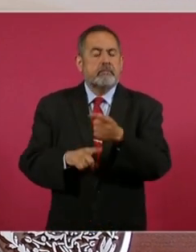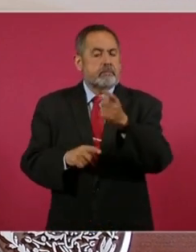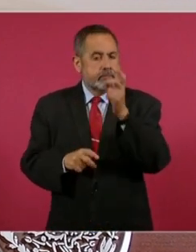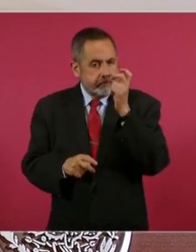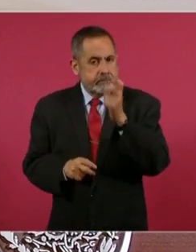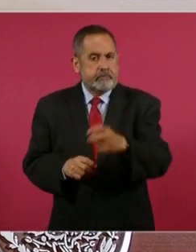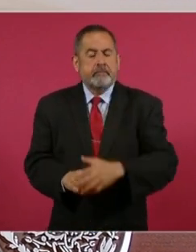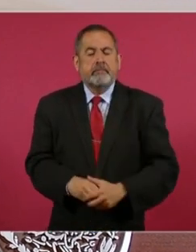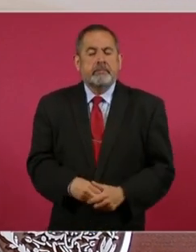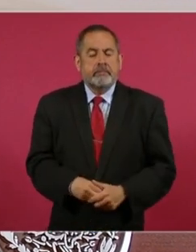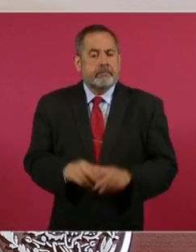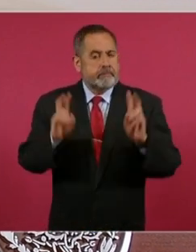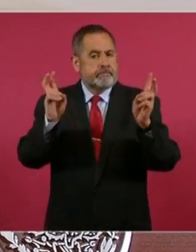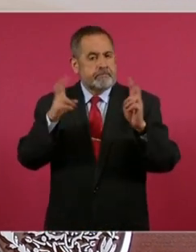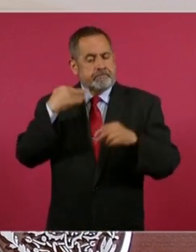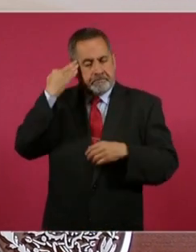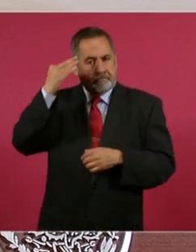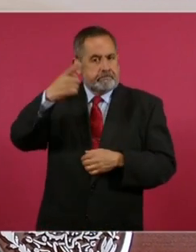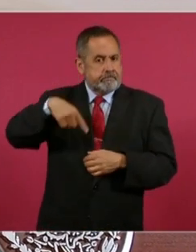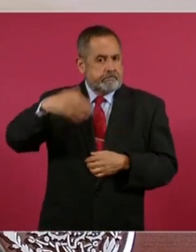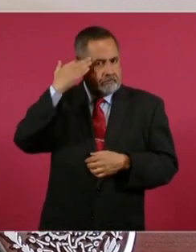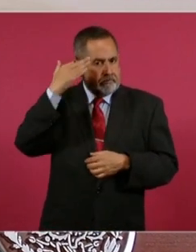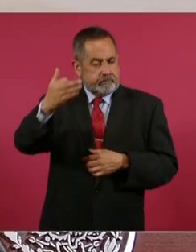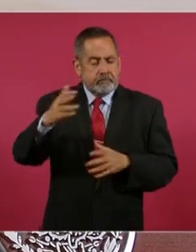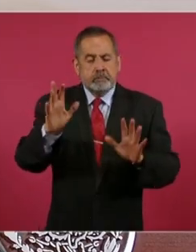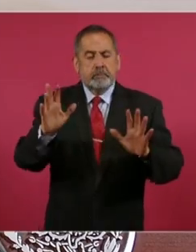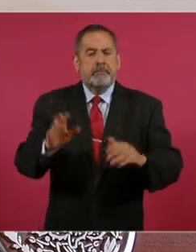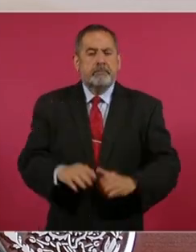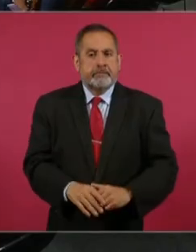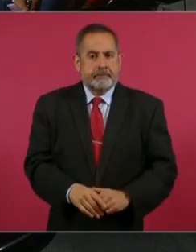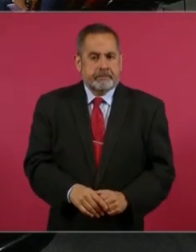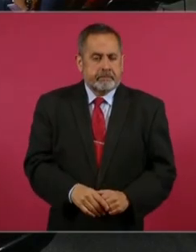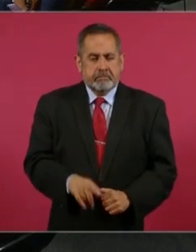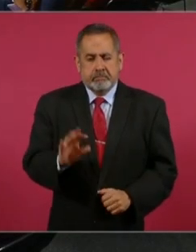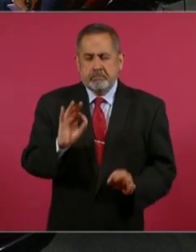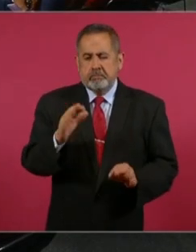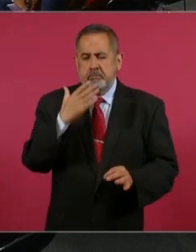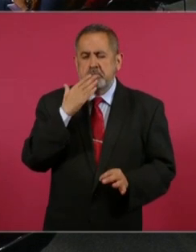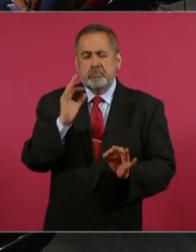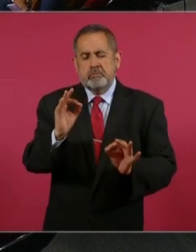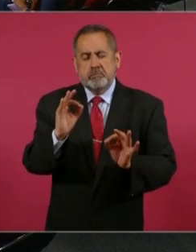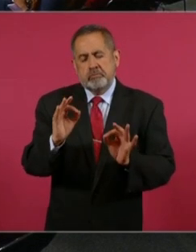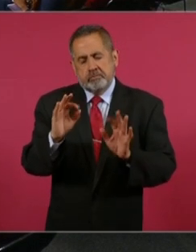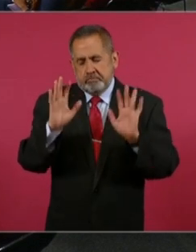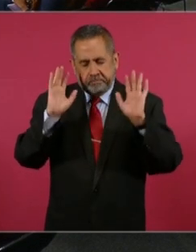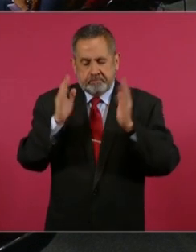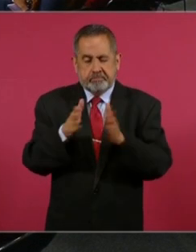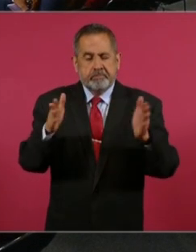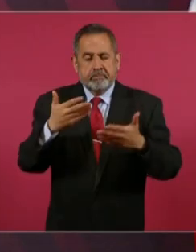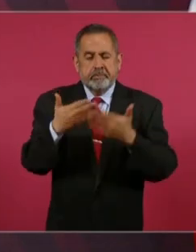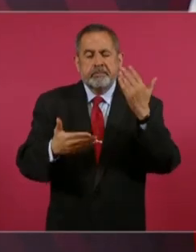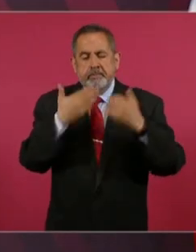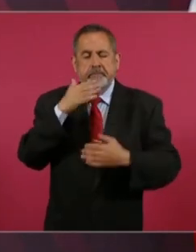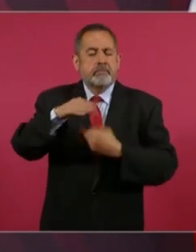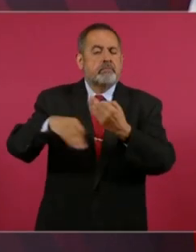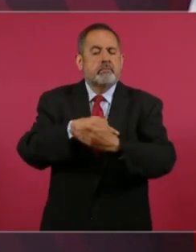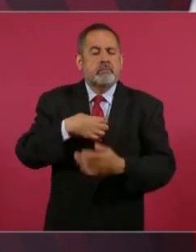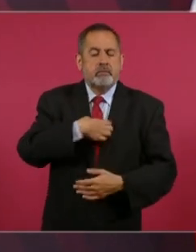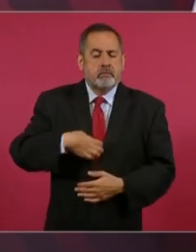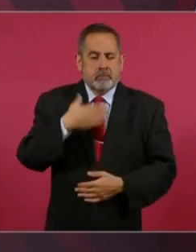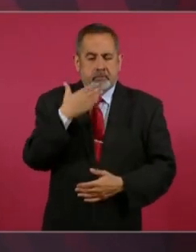es la temporada, pero bien, en general, la gente está